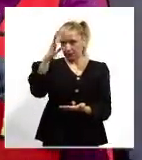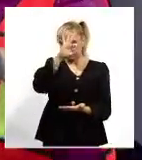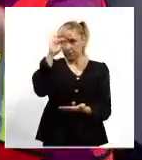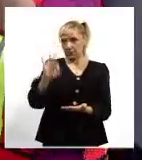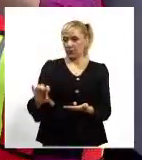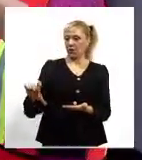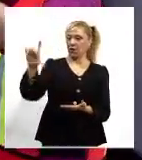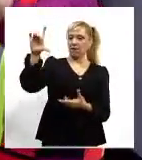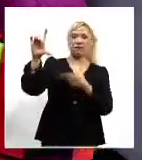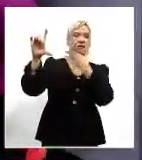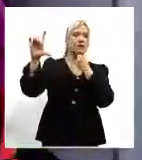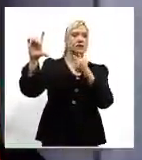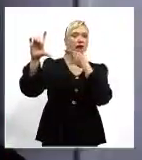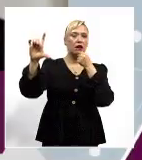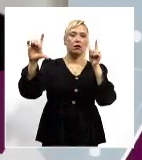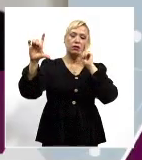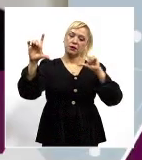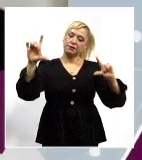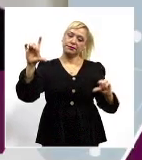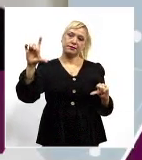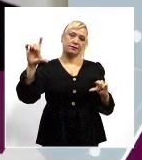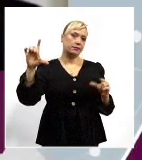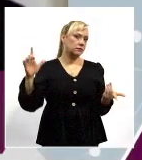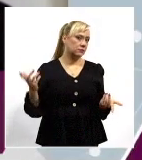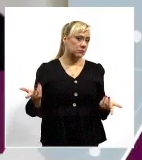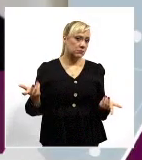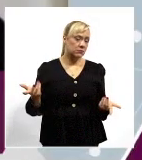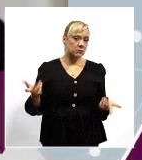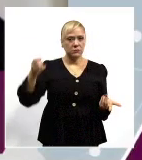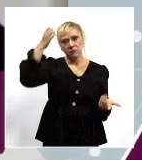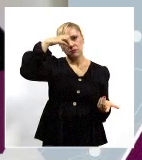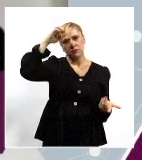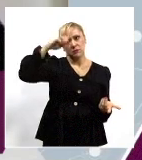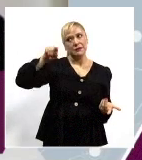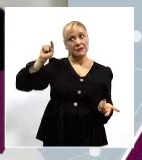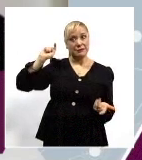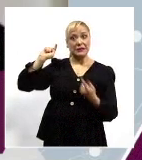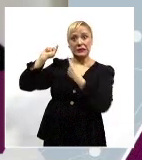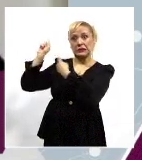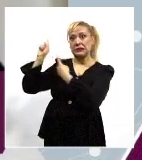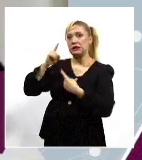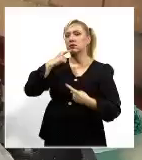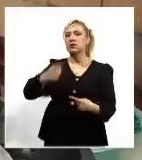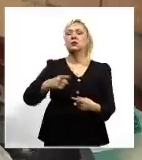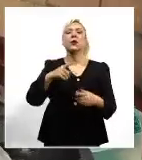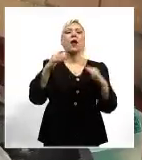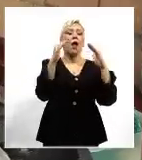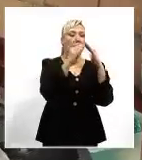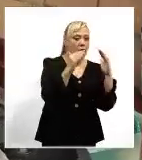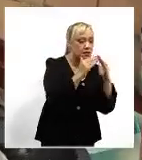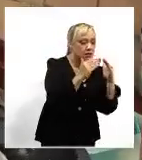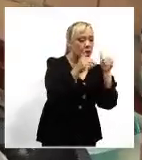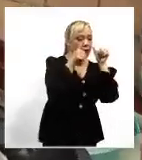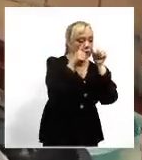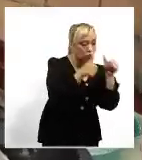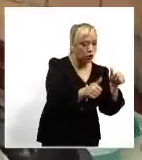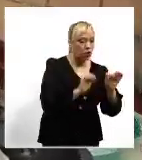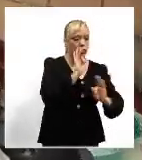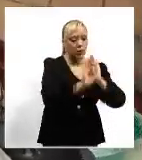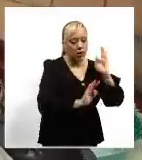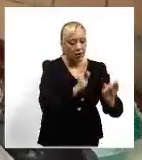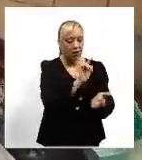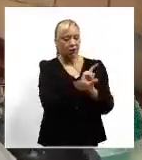en favor del género masculino. La especialista señaló que los quehaceres domésticos y las tareas de